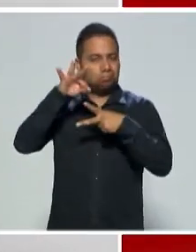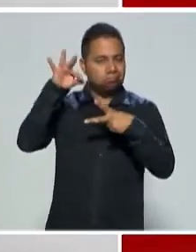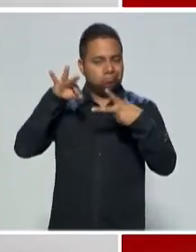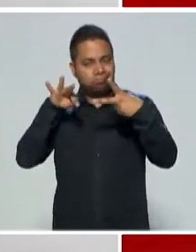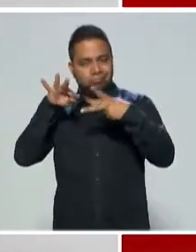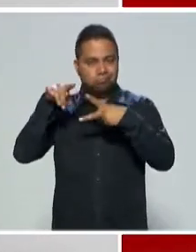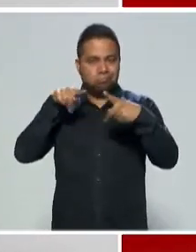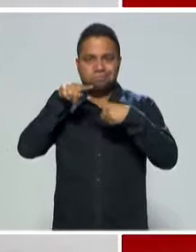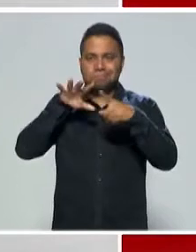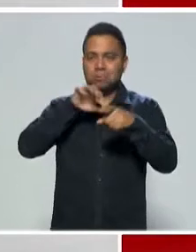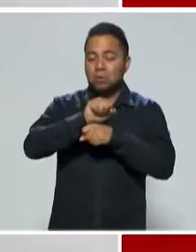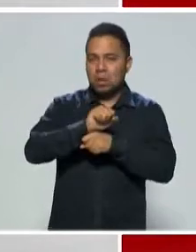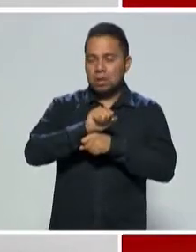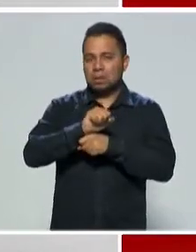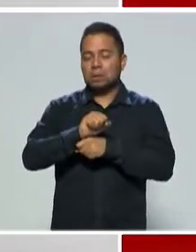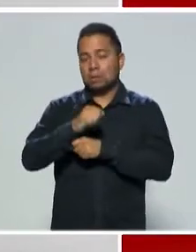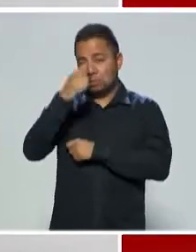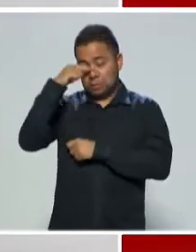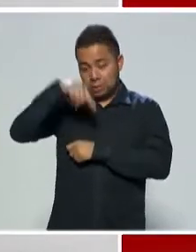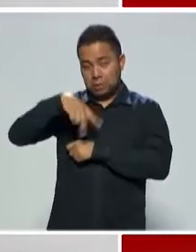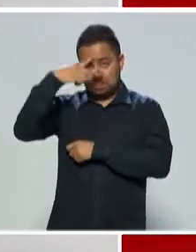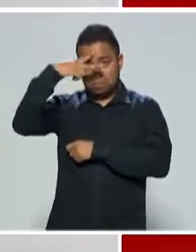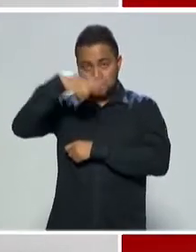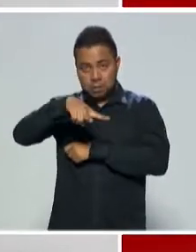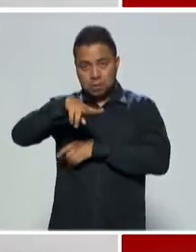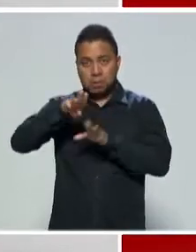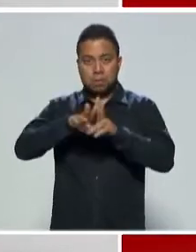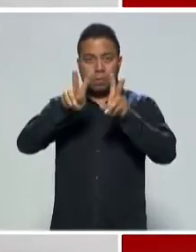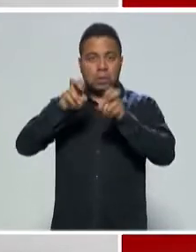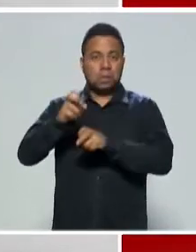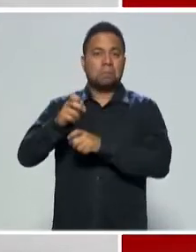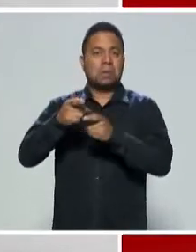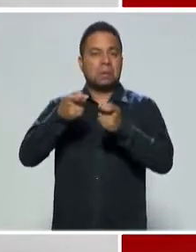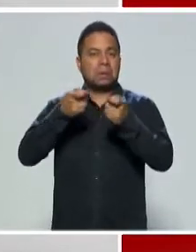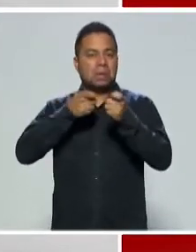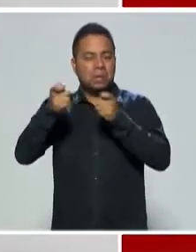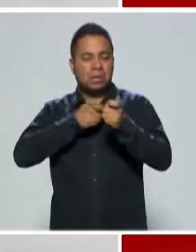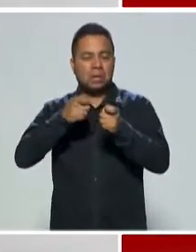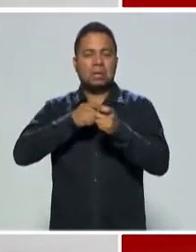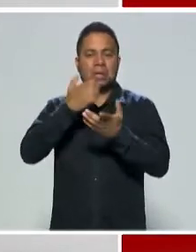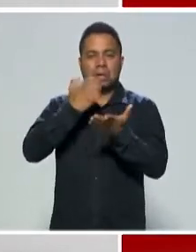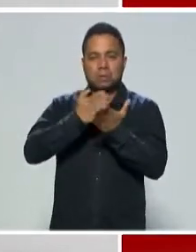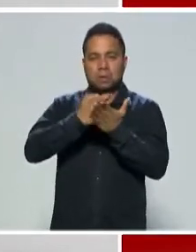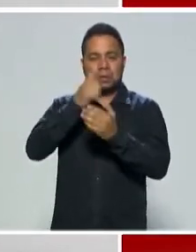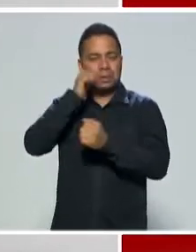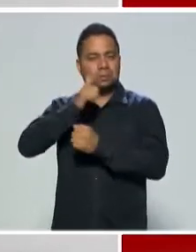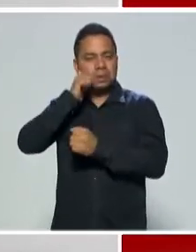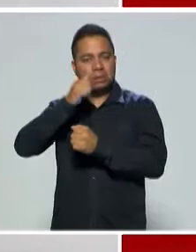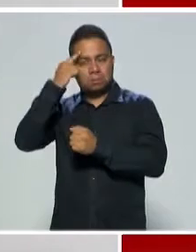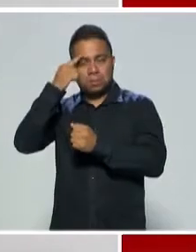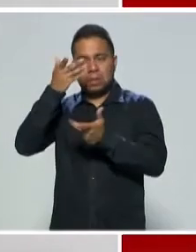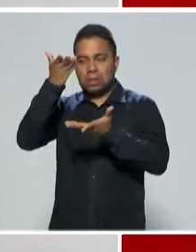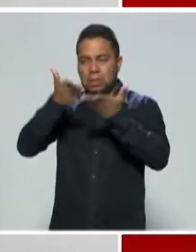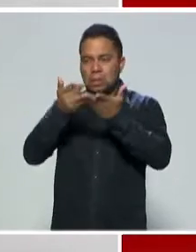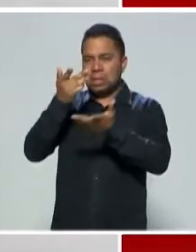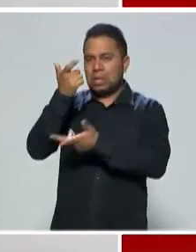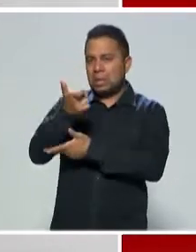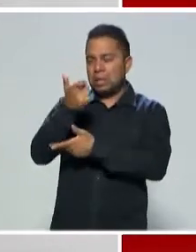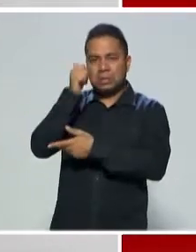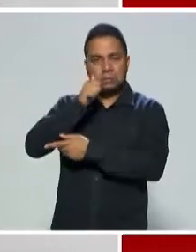objetivos en nuestro país la política económica se inclina a favor de la estabilidad de los precios